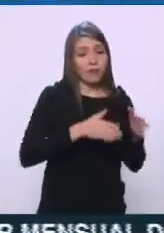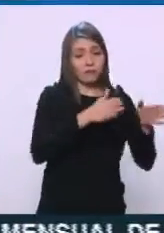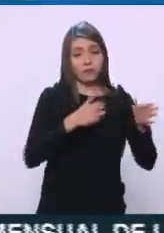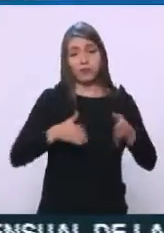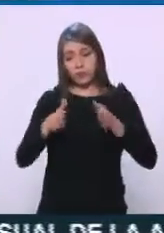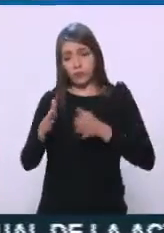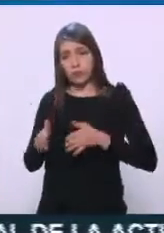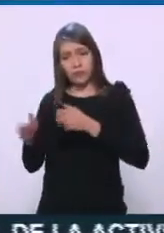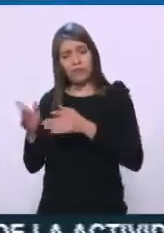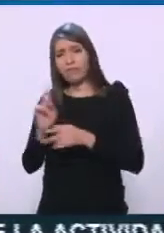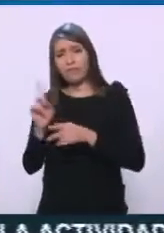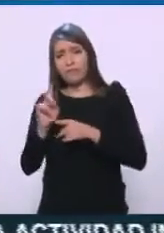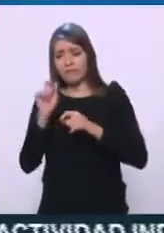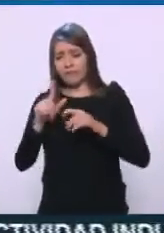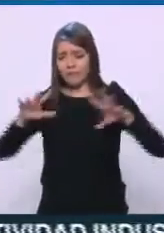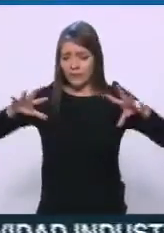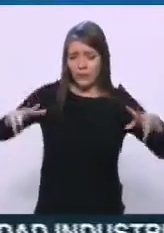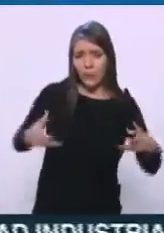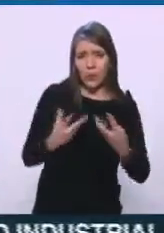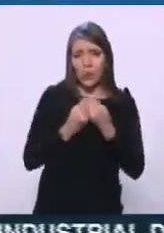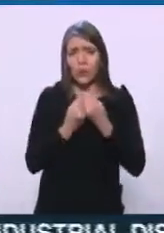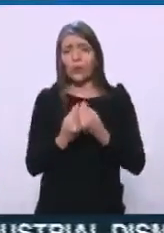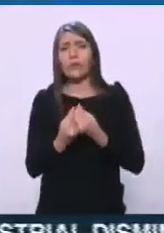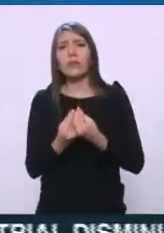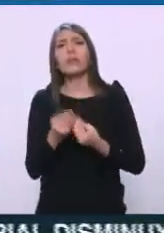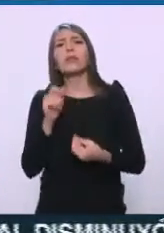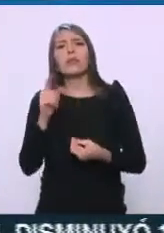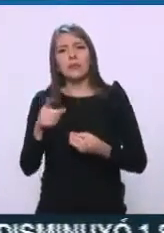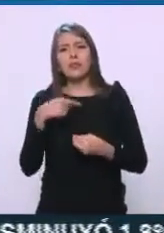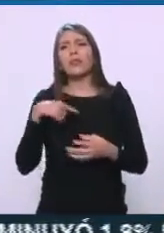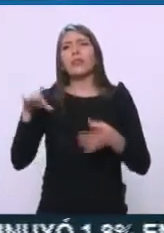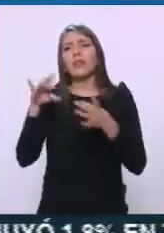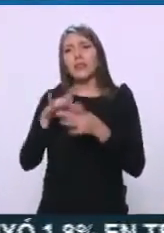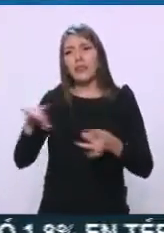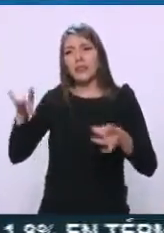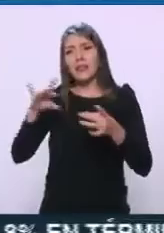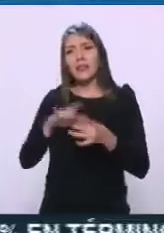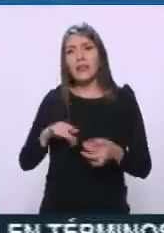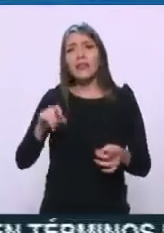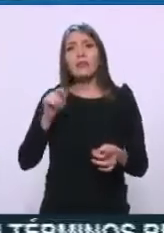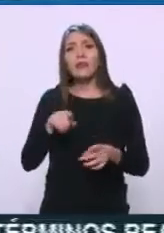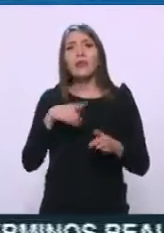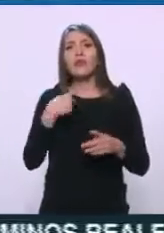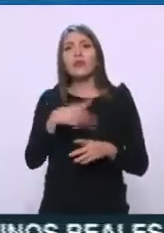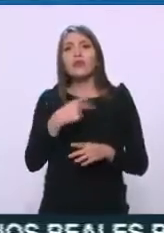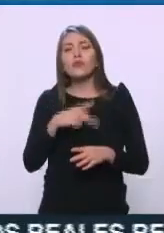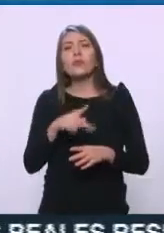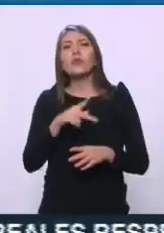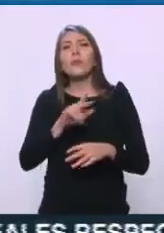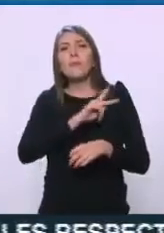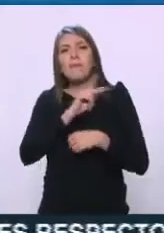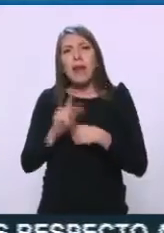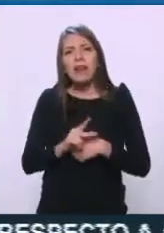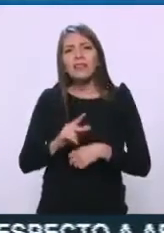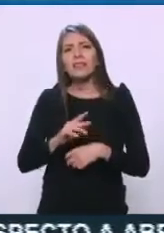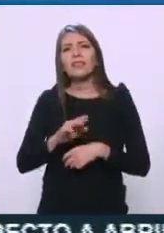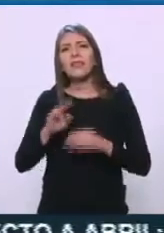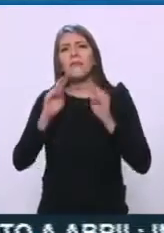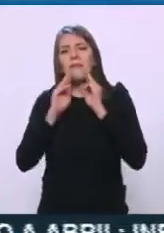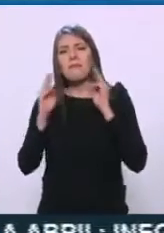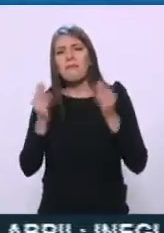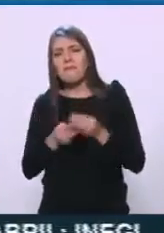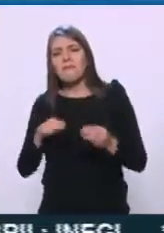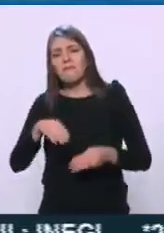parte de operar, de lo que yo decía en el inicio de la nota, de un Estado mafioso. Un entramado de